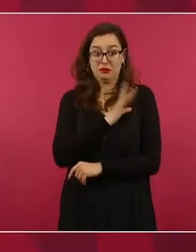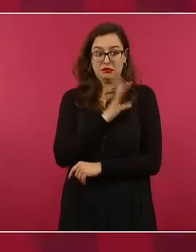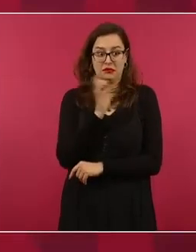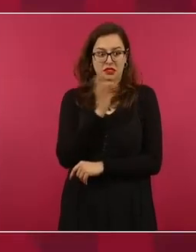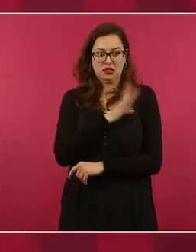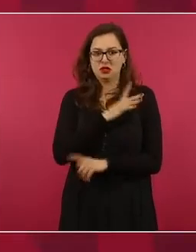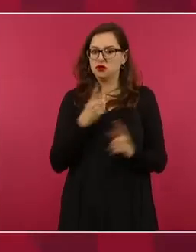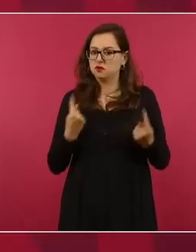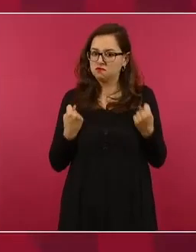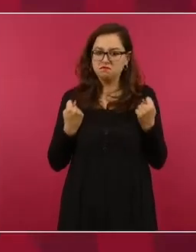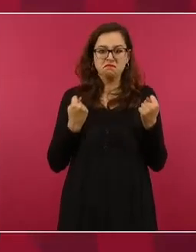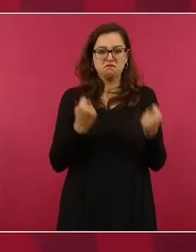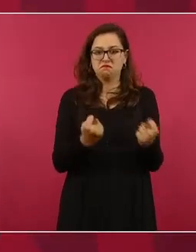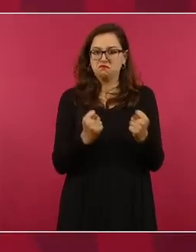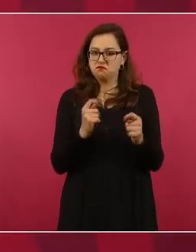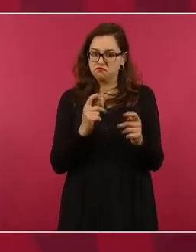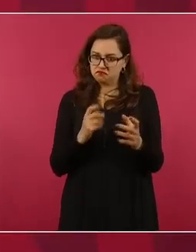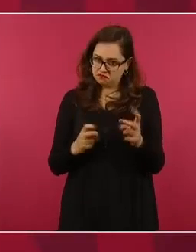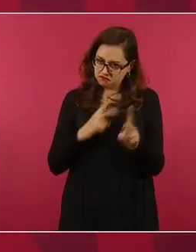salen a votar